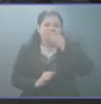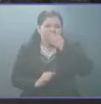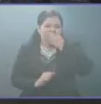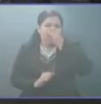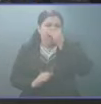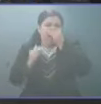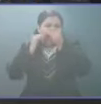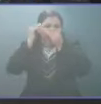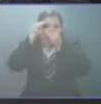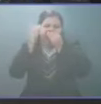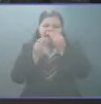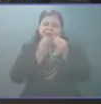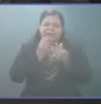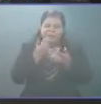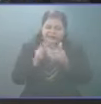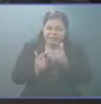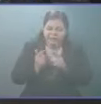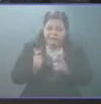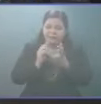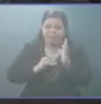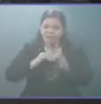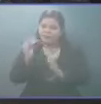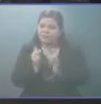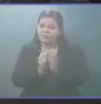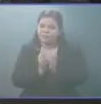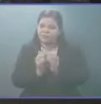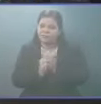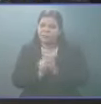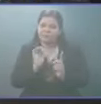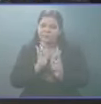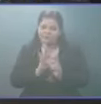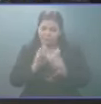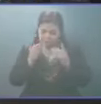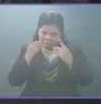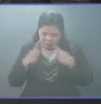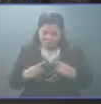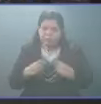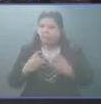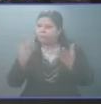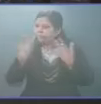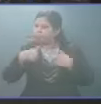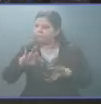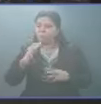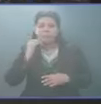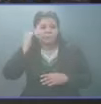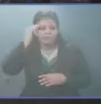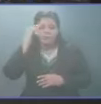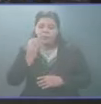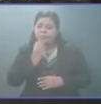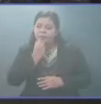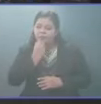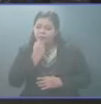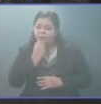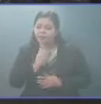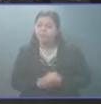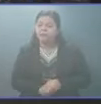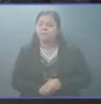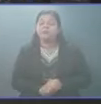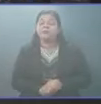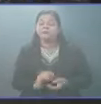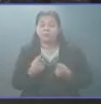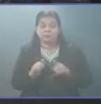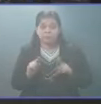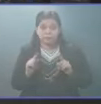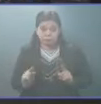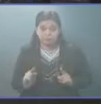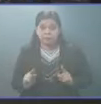El adulto mayor es más vulnerable a la depresión. La depresión es frecuente en los adultos de edad media, adultos jóvenes. Sin